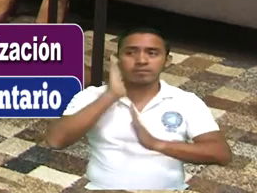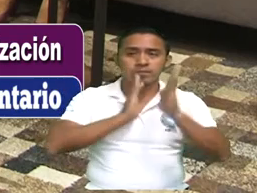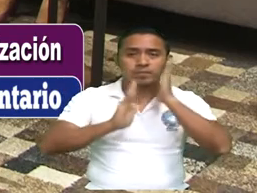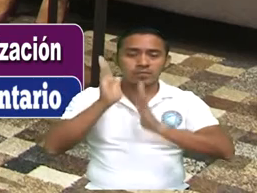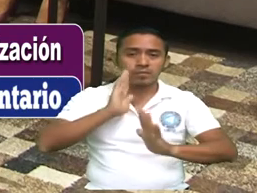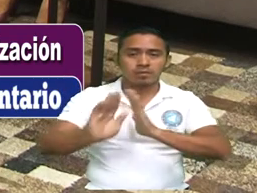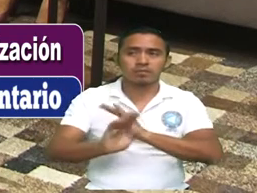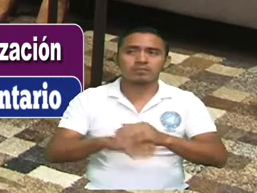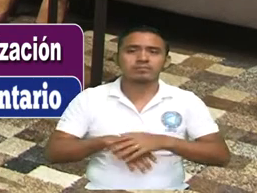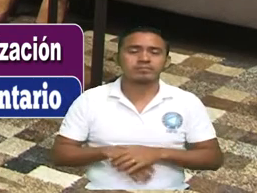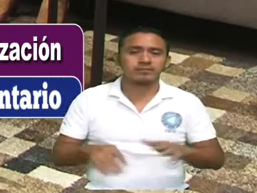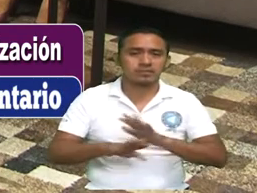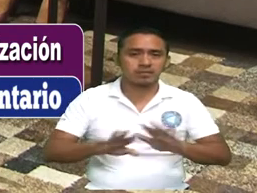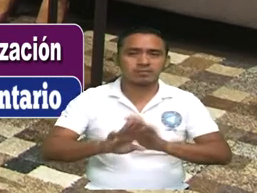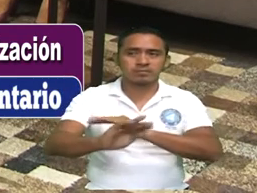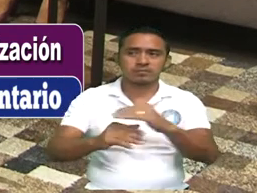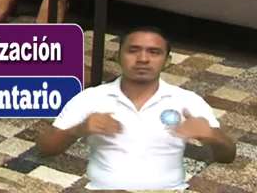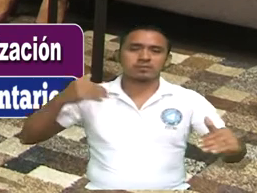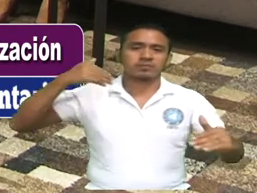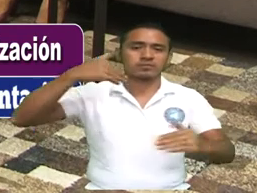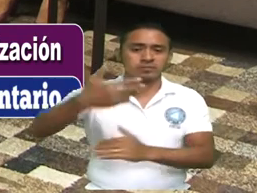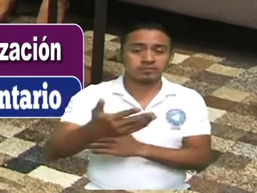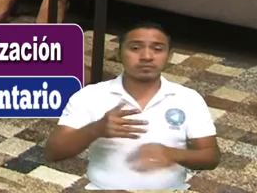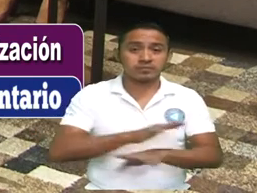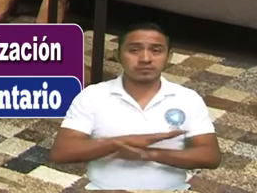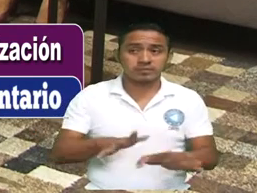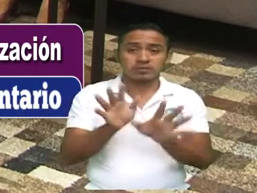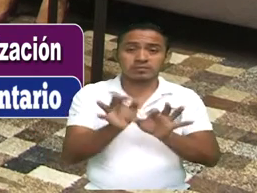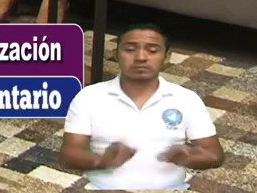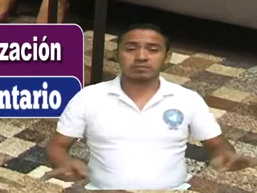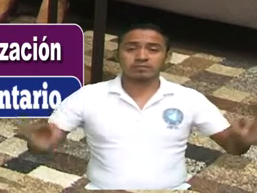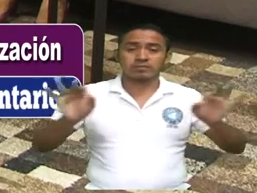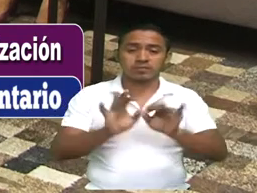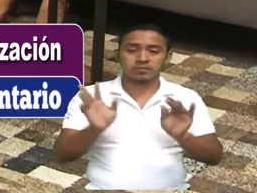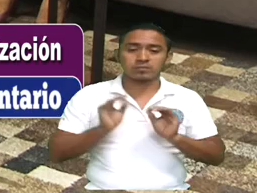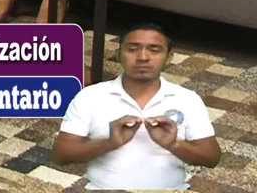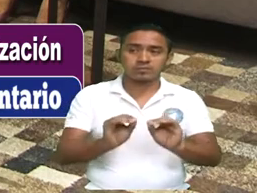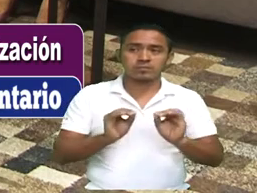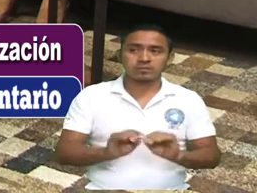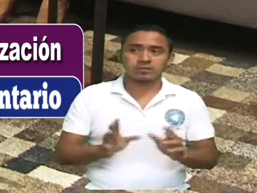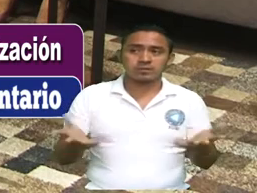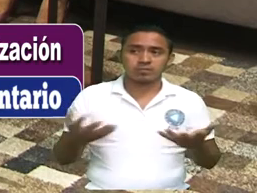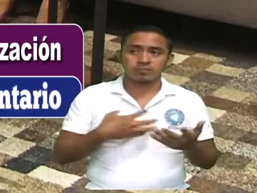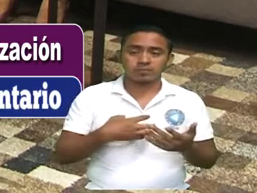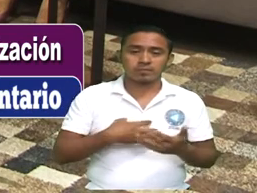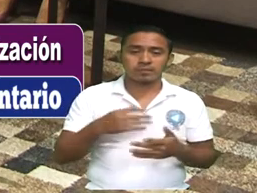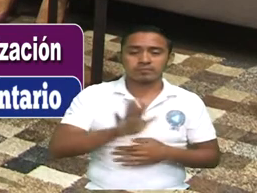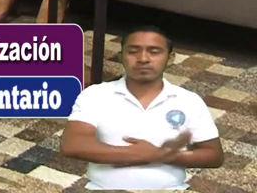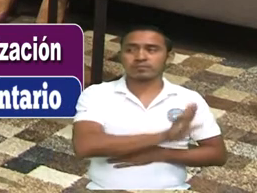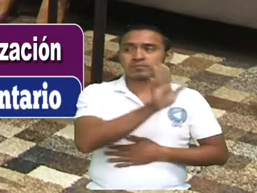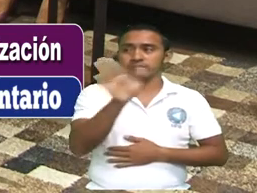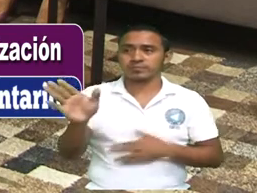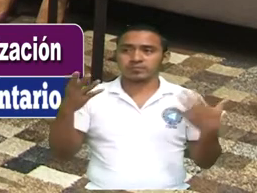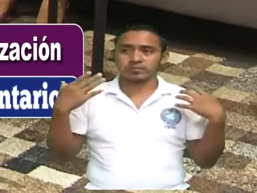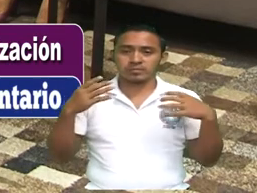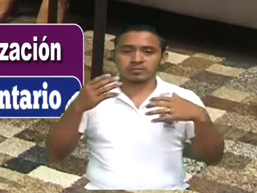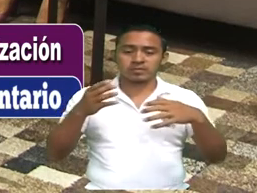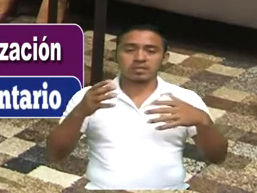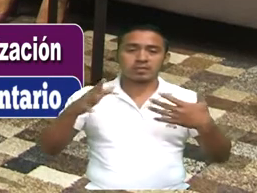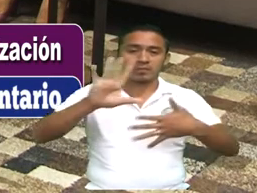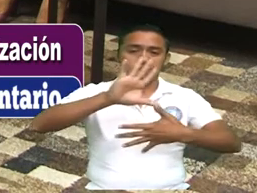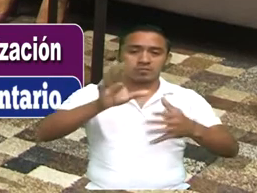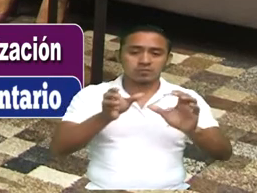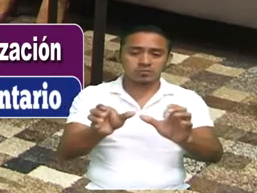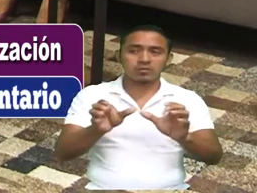Pero después vino otra parte muy importante de la alfabetización, que fue ya en la Costa Caribe, ¿no? Que incluso ahí fueron